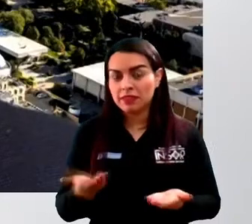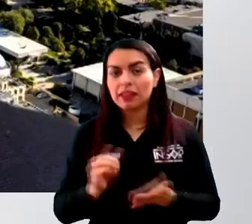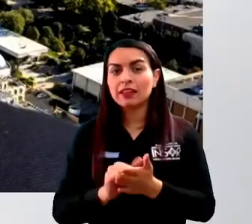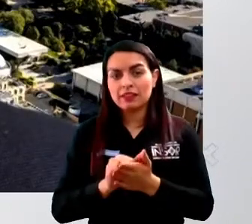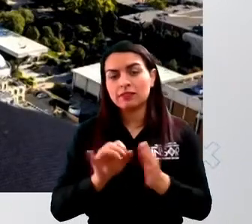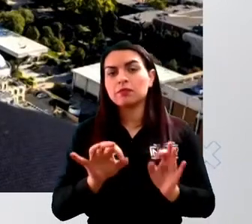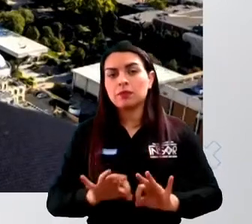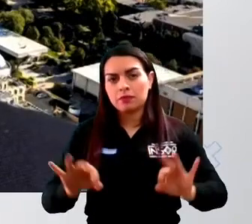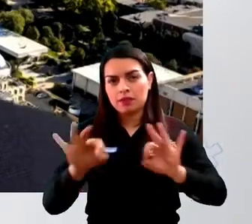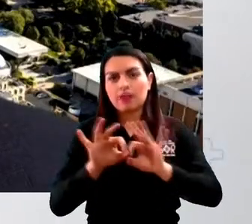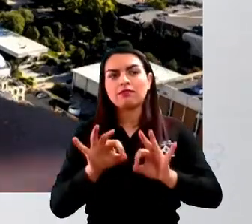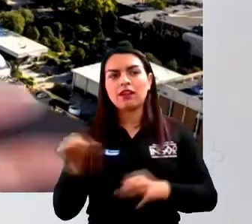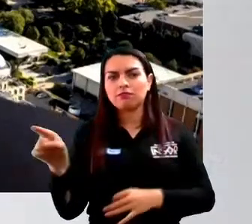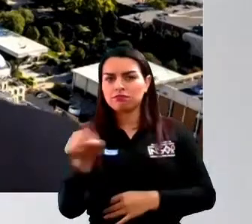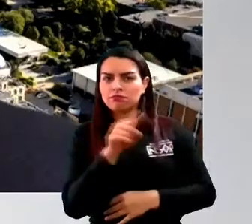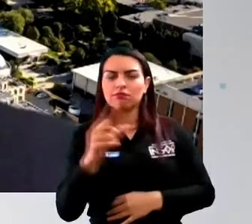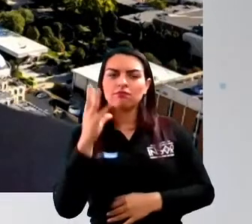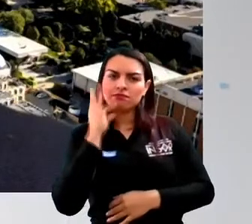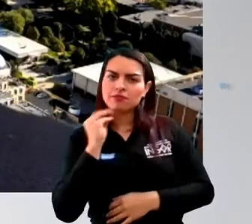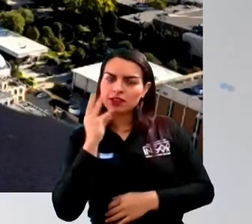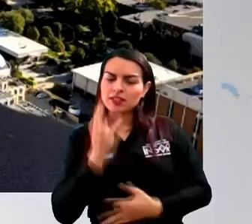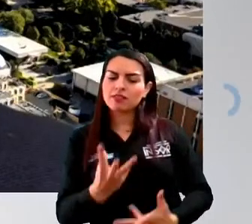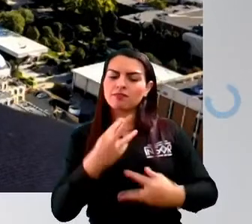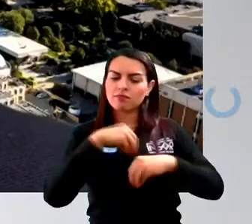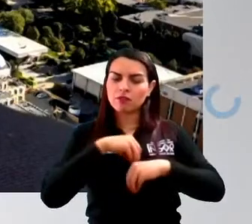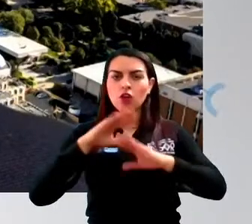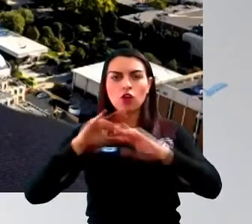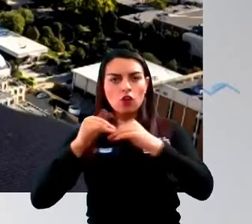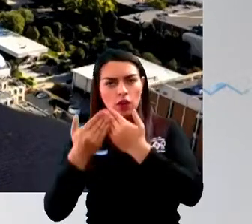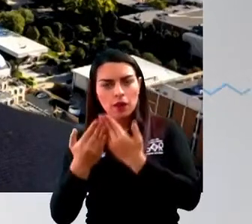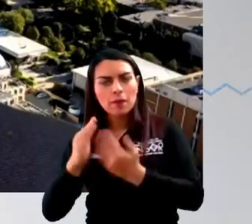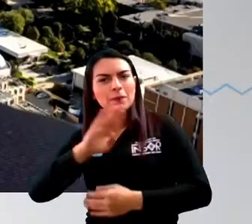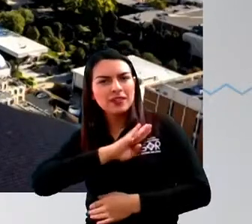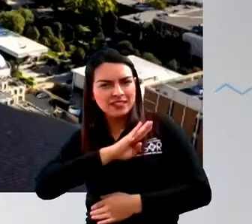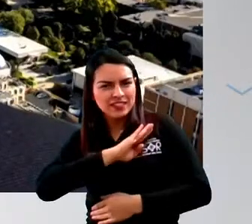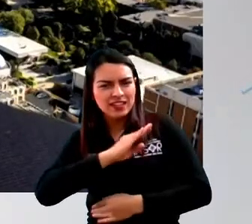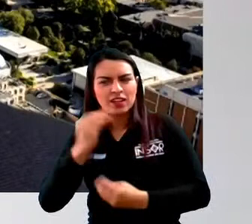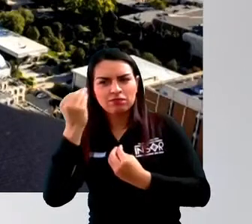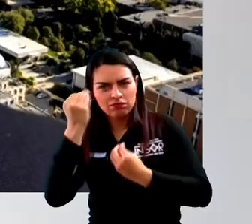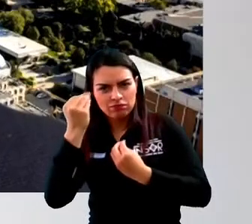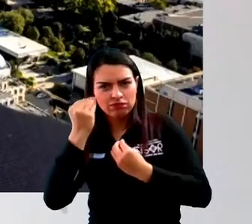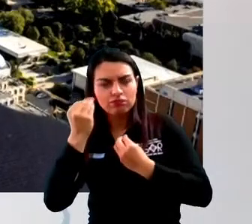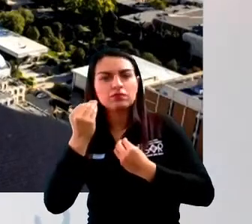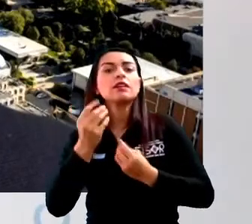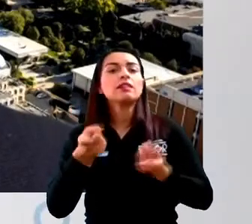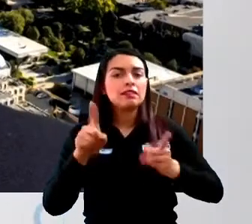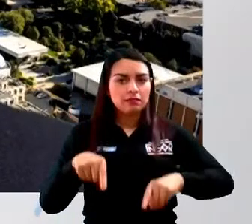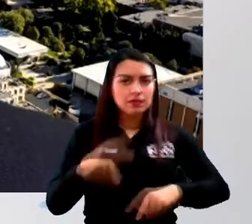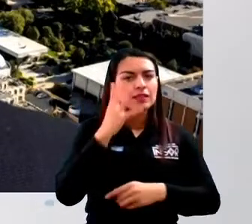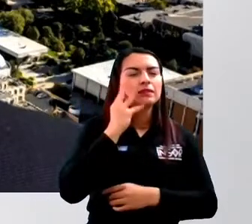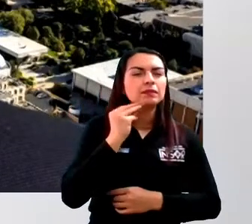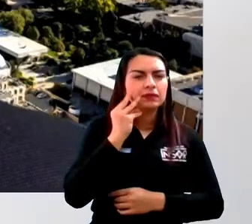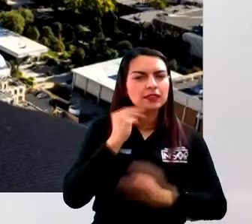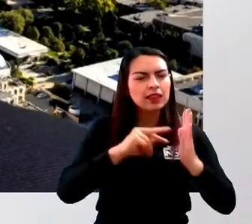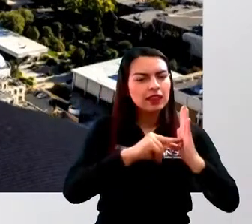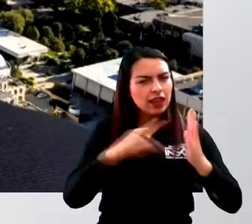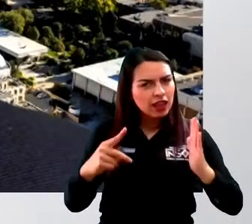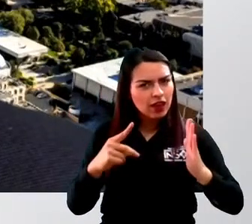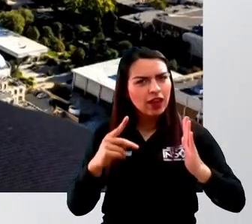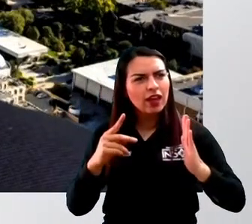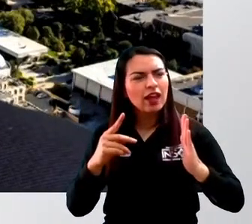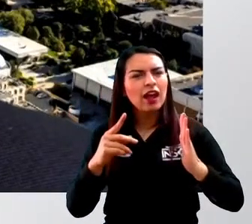tengan la experiencia en el colegio, en el bachiller y que tengan algunas experiencias con la tecnología digital